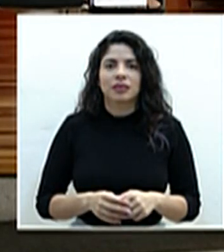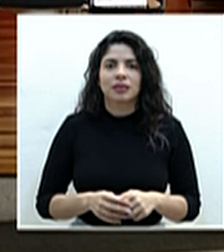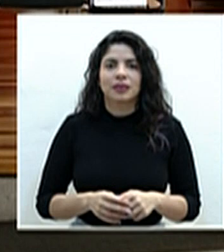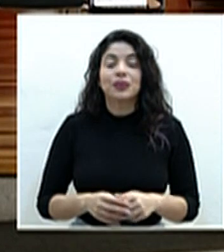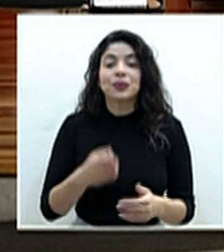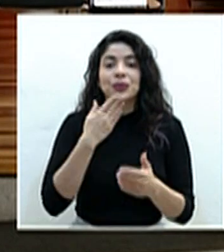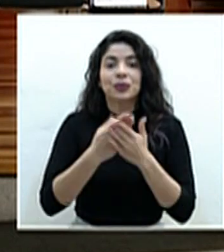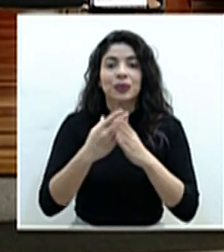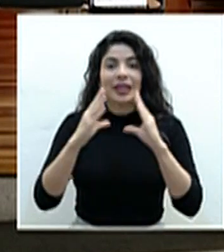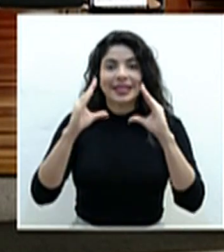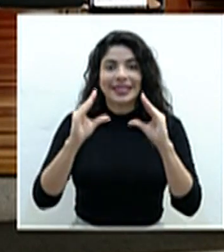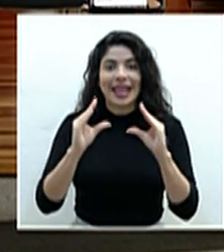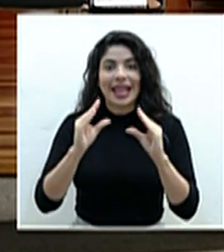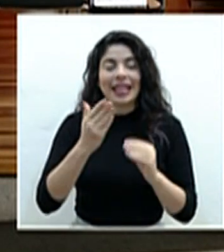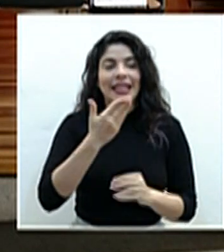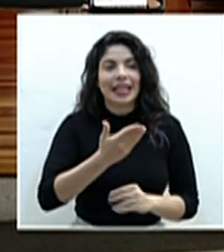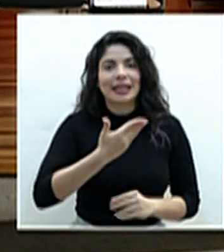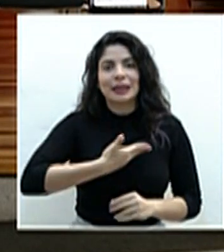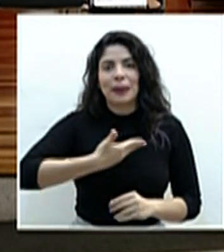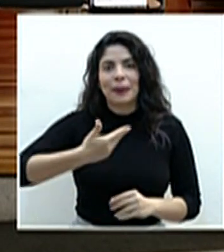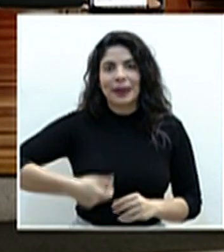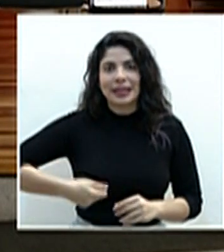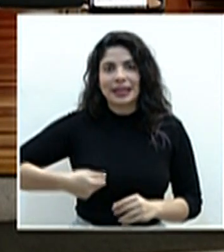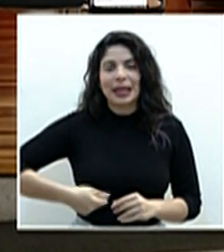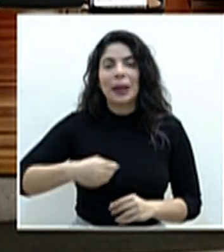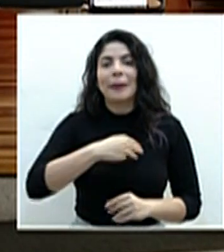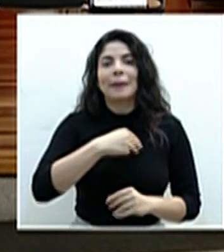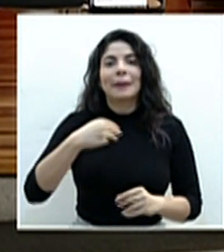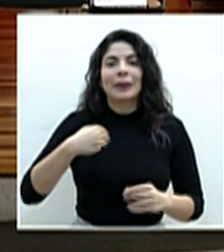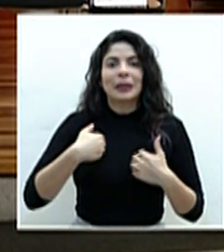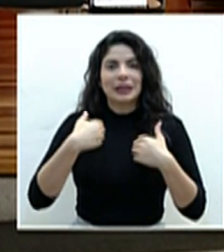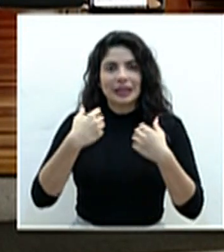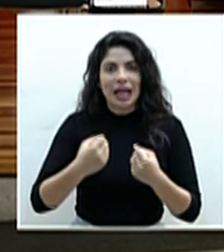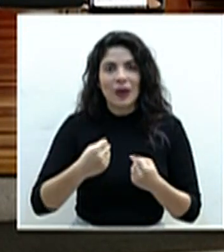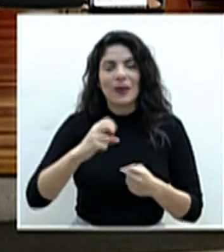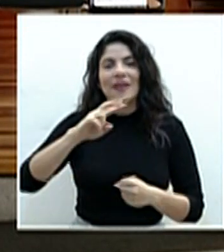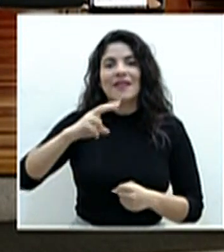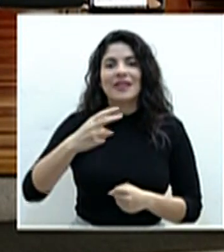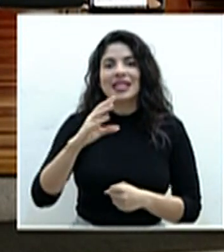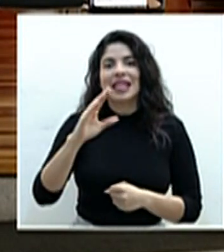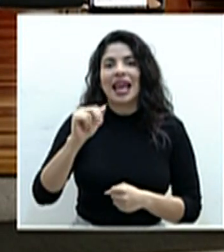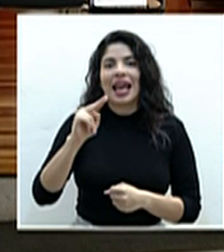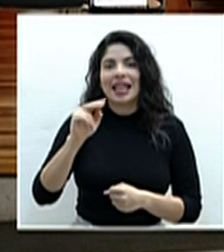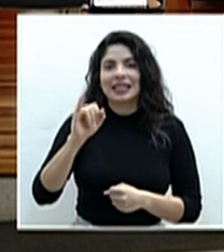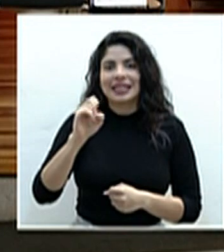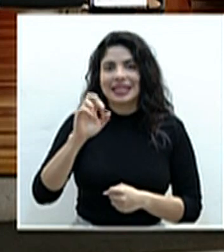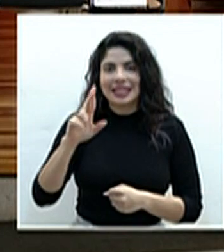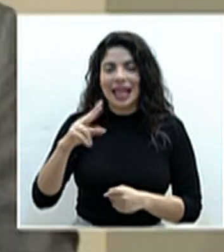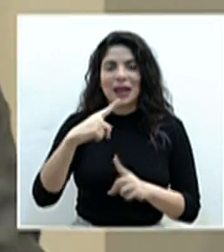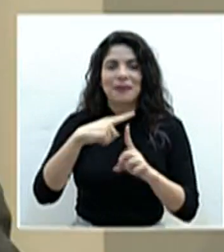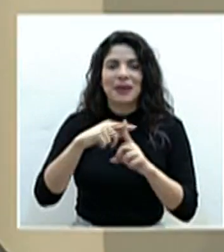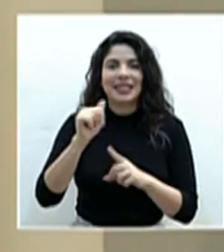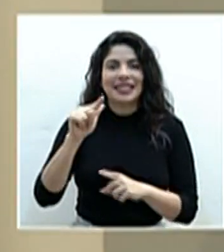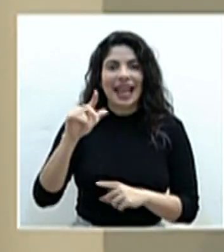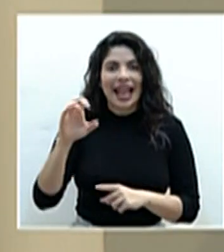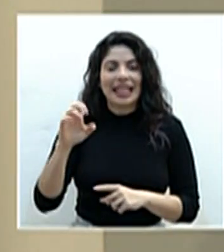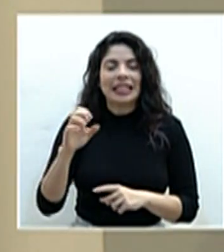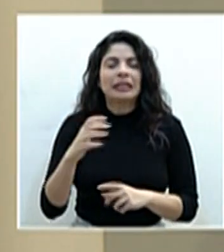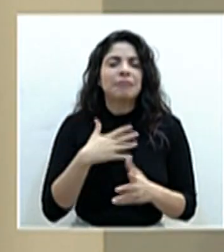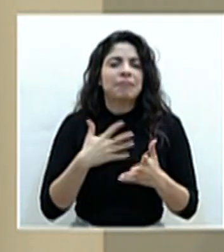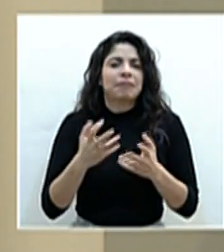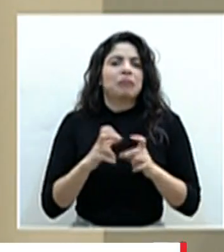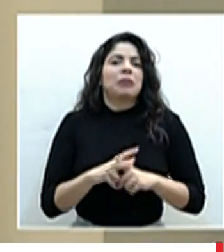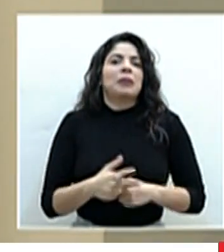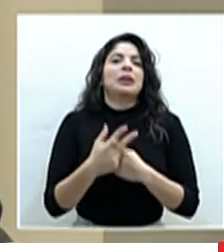Muy buenas tardes, señor presidente de la República, señor ministro de Salud, señor vicecanciller, doña Alice. Quisiera tal vez iniciar